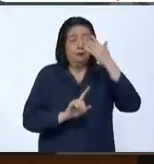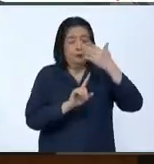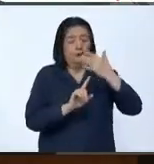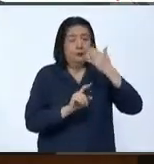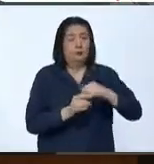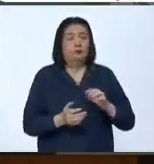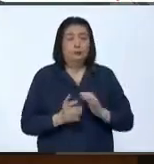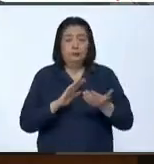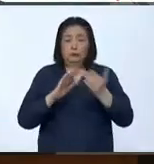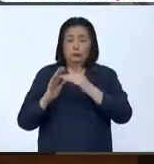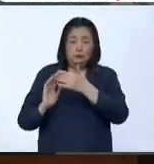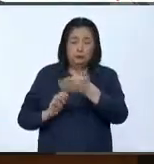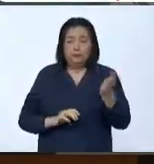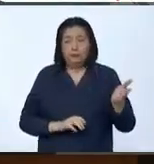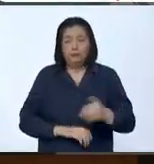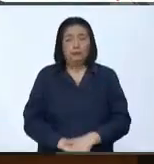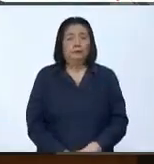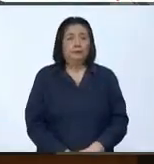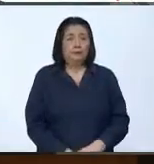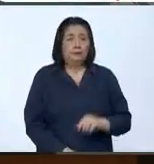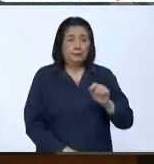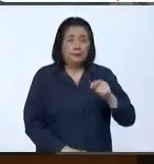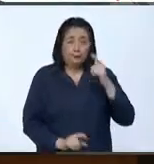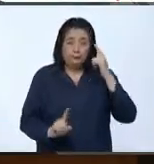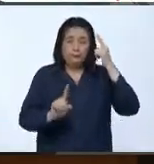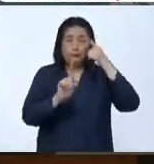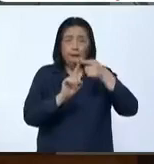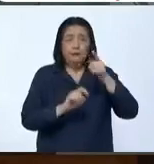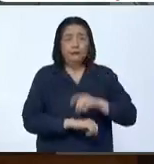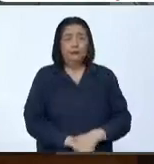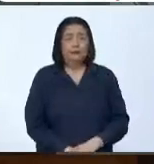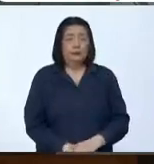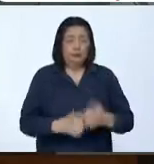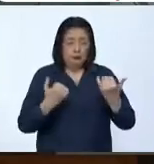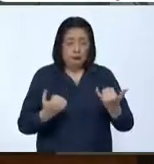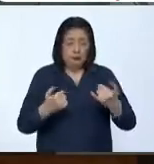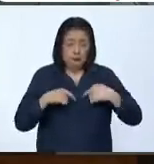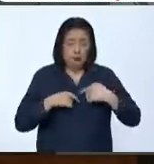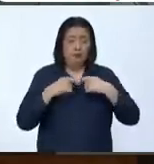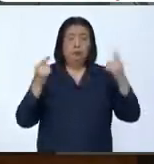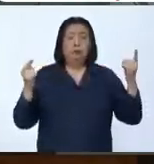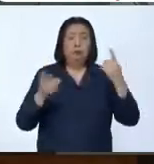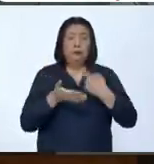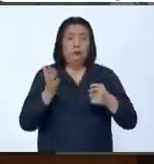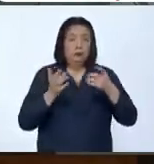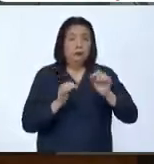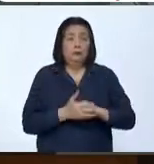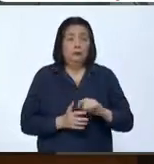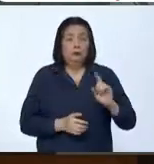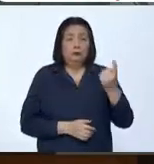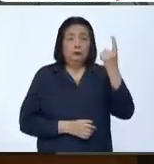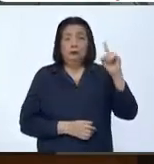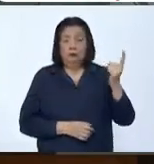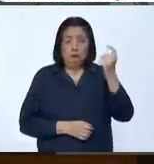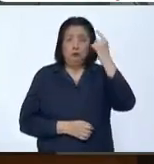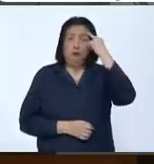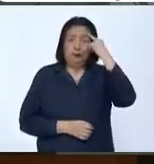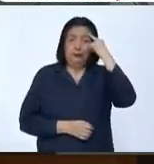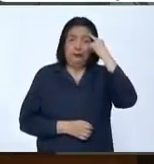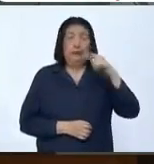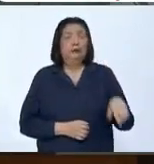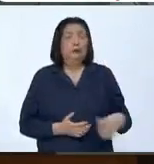para nuestros pueblos con este propósito anuncio que hemos promulgado la primera política nacional